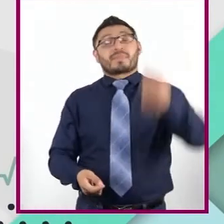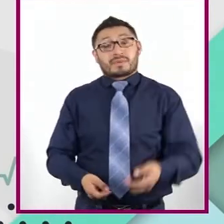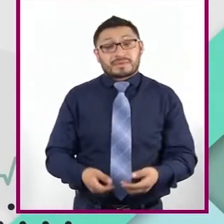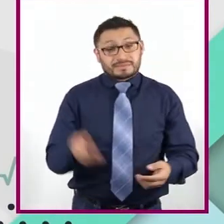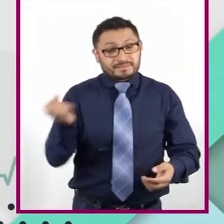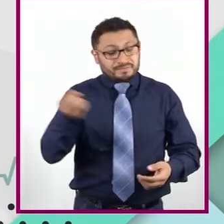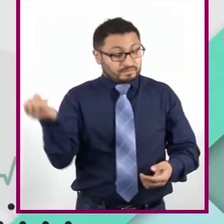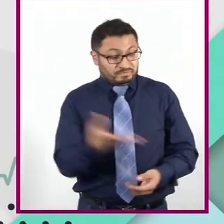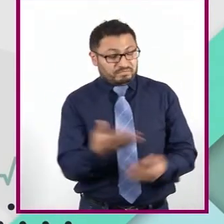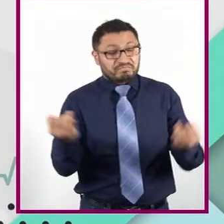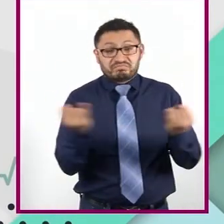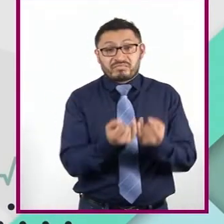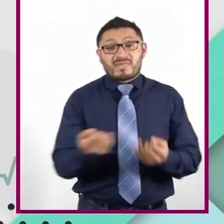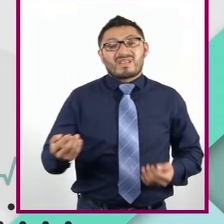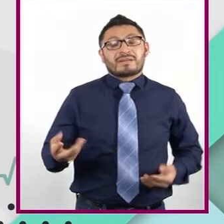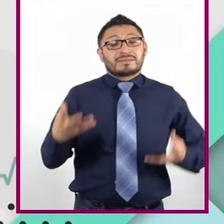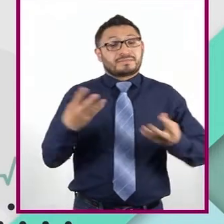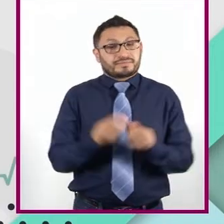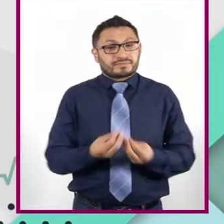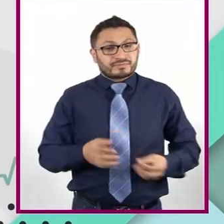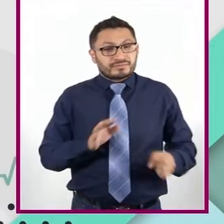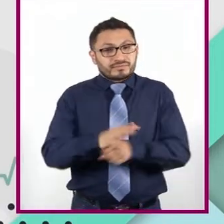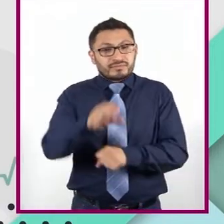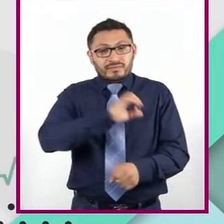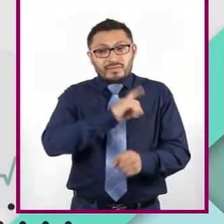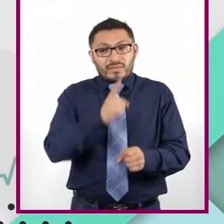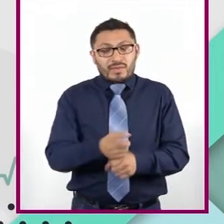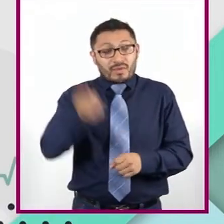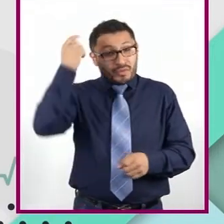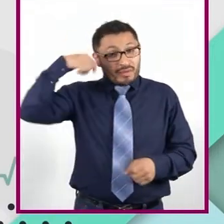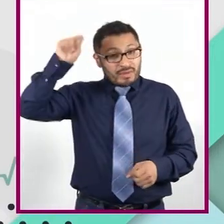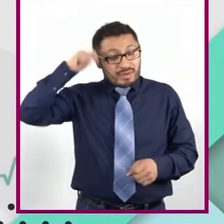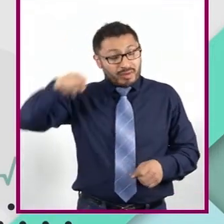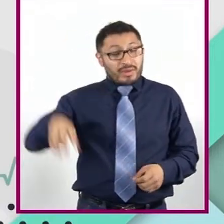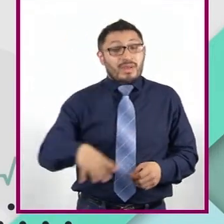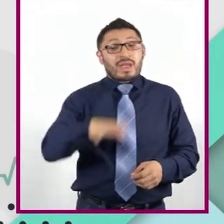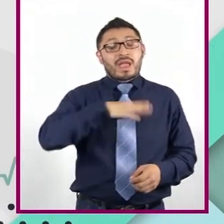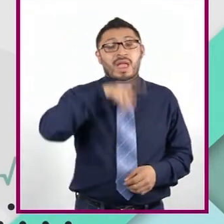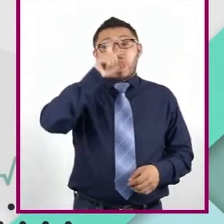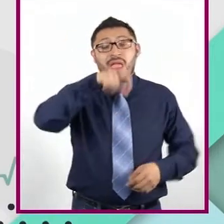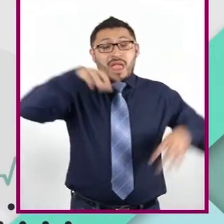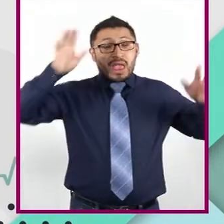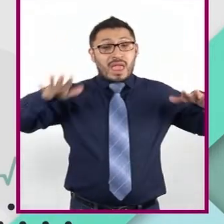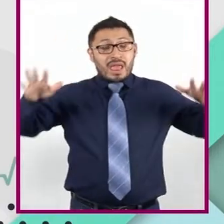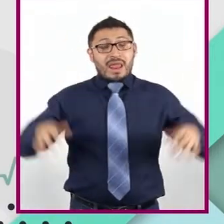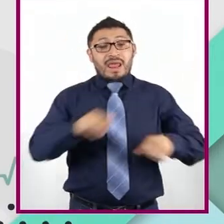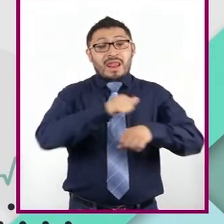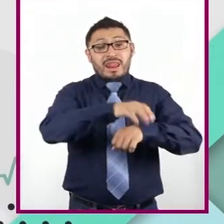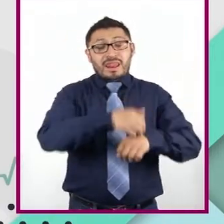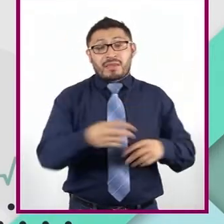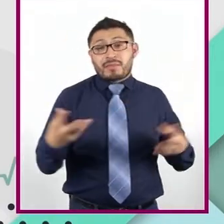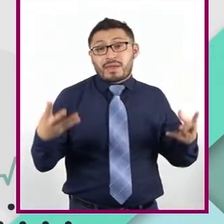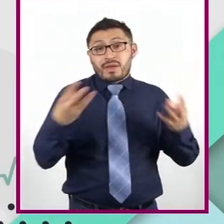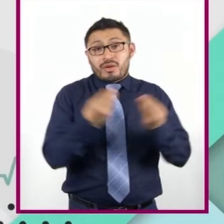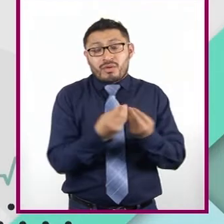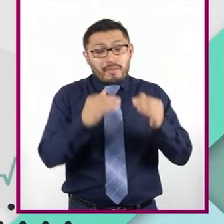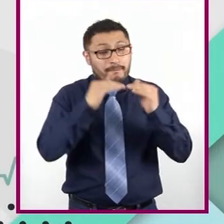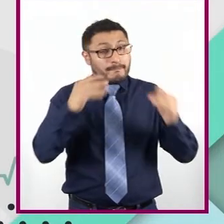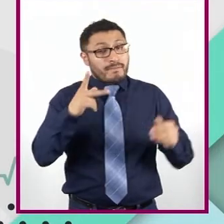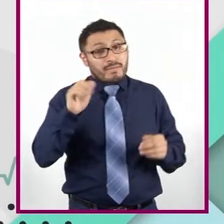al aire a la par, ¿cuál es la probabilidad teórica de obtener un águila y un número par al mismo